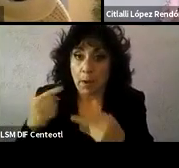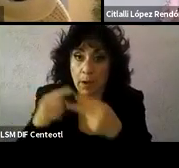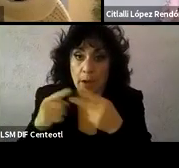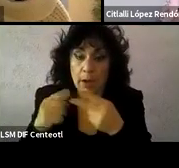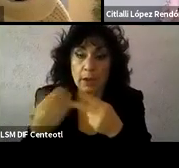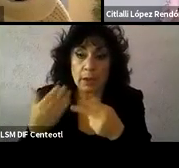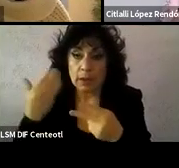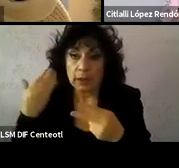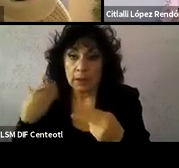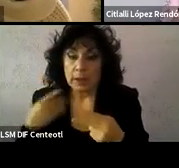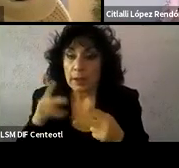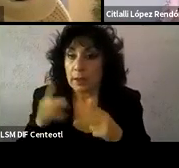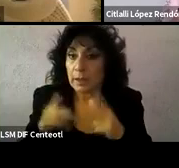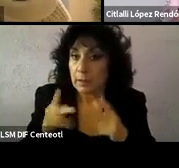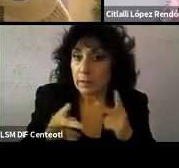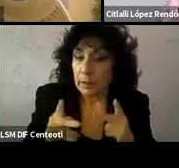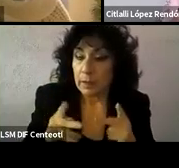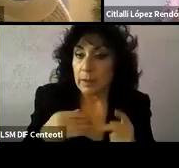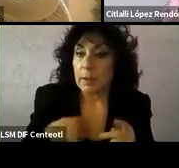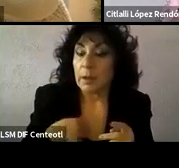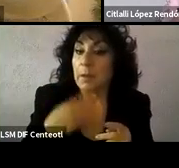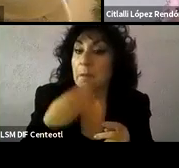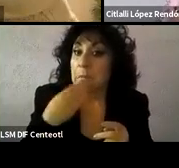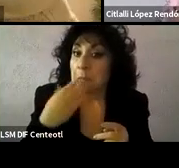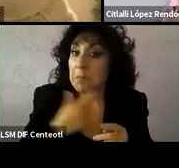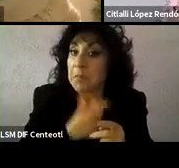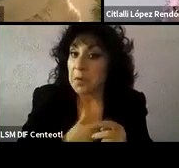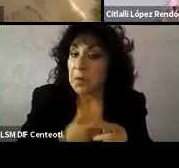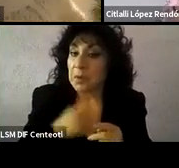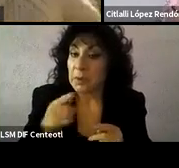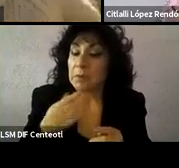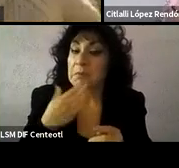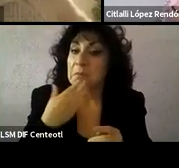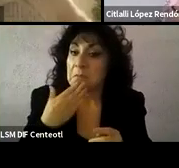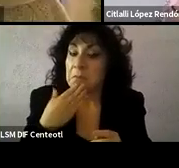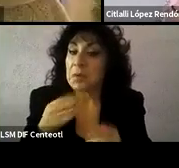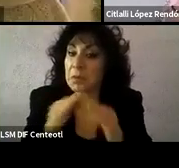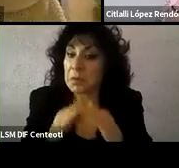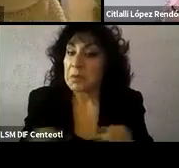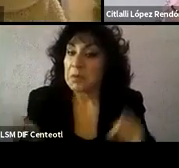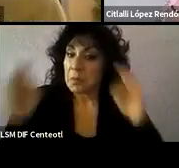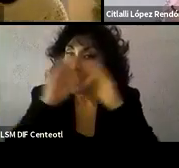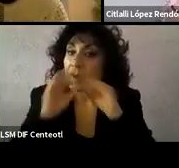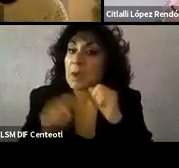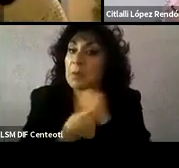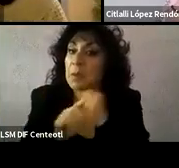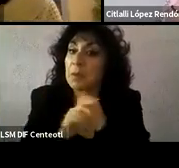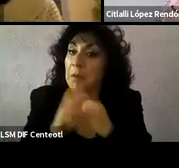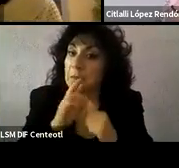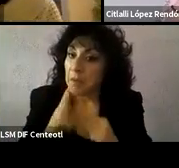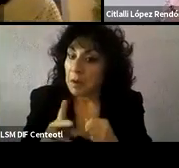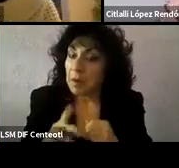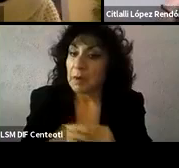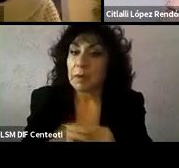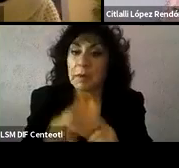hay una cuestión importante en la cuestión del conflicto, ¿no? También hay diferentes perspectivas, ¿no?